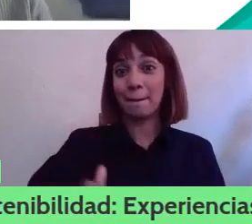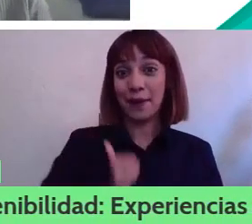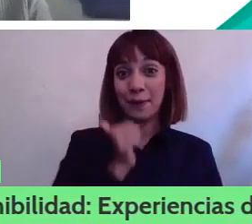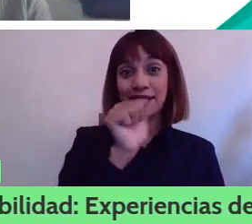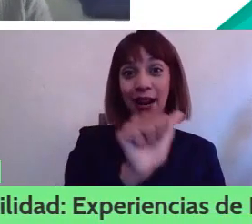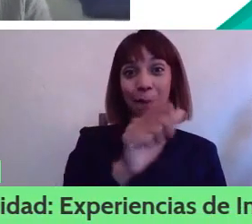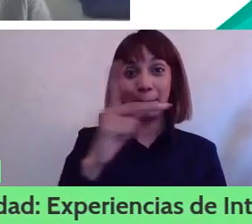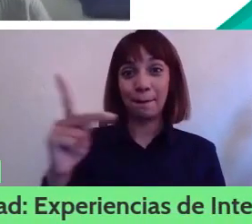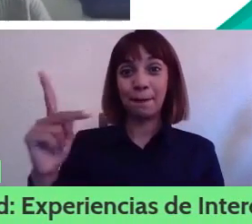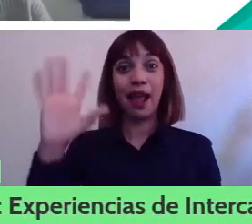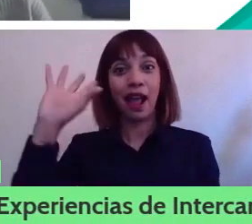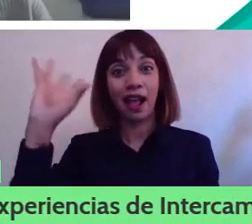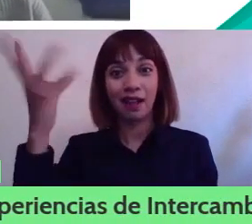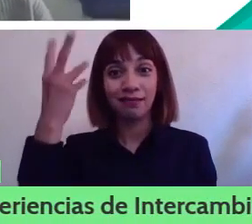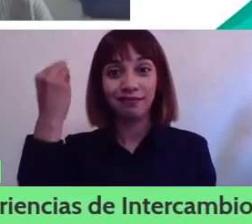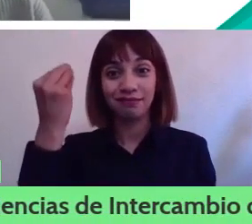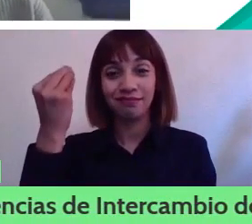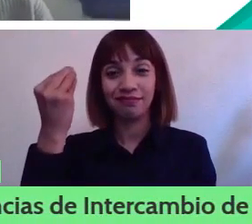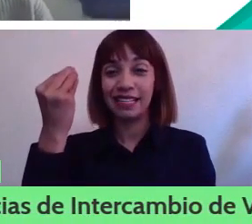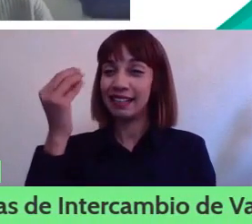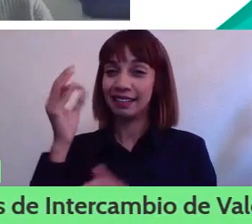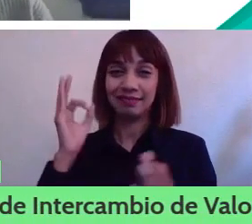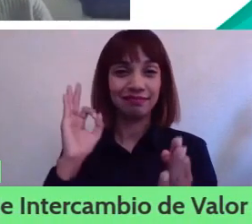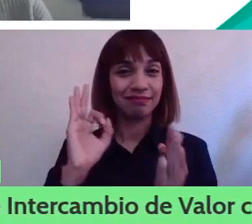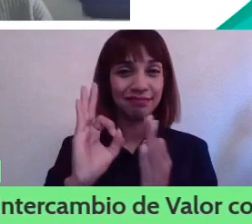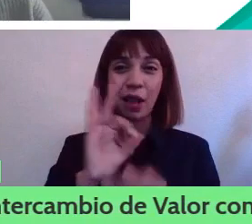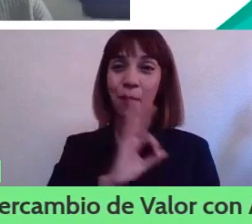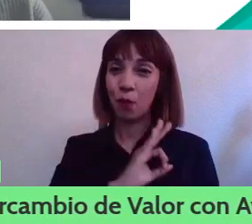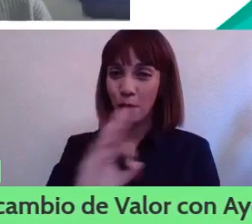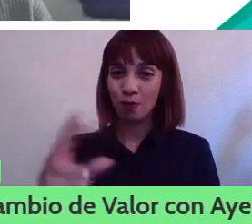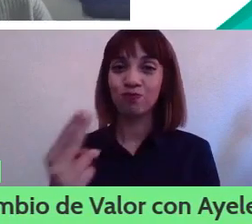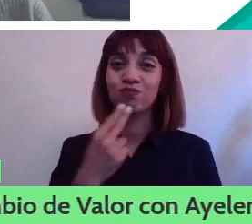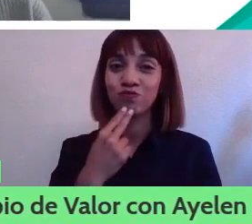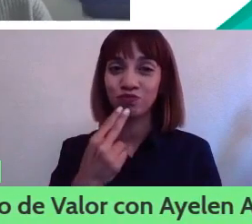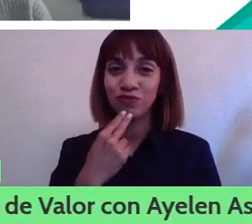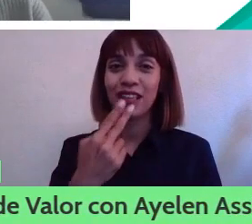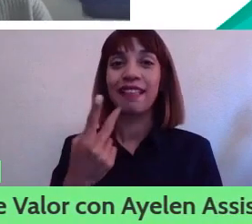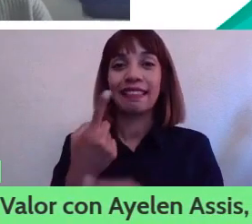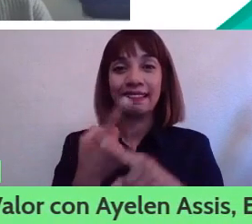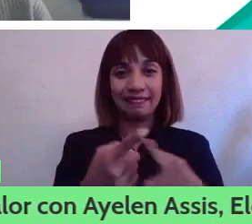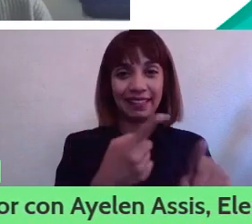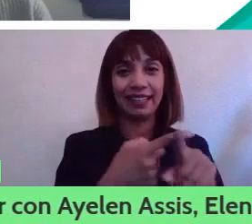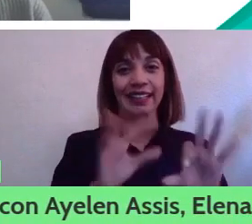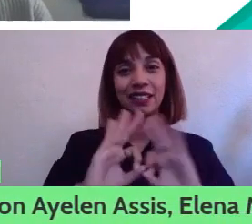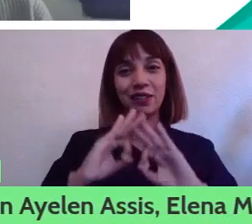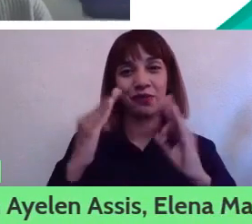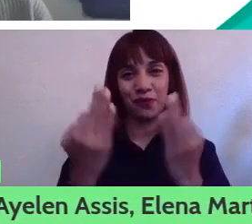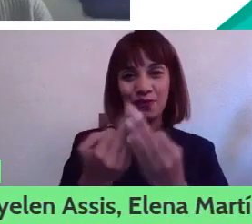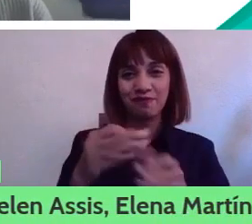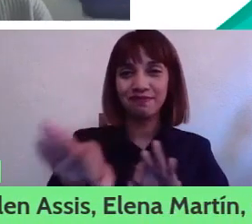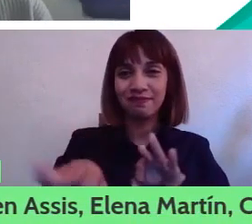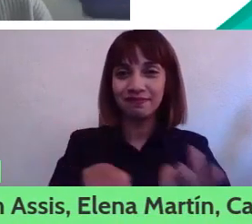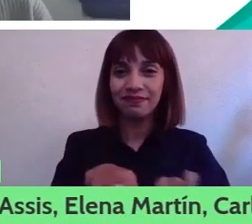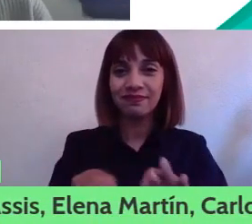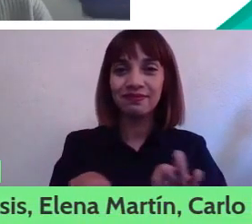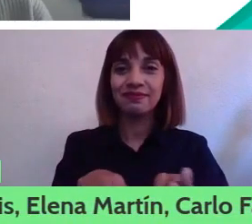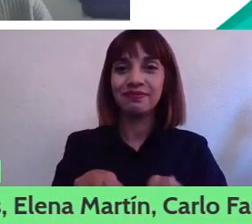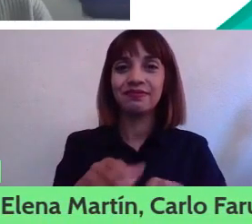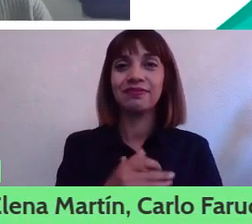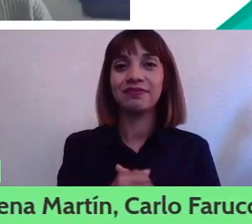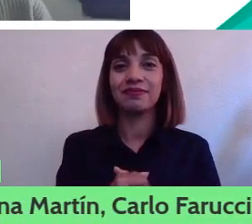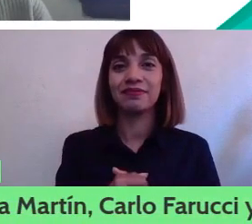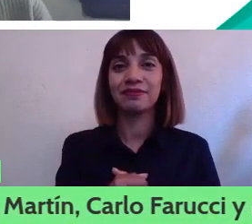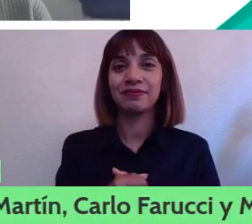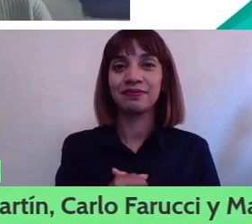día la tecnología está muy cerca. Tenemos herramientas de inteligencia artificial que en este FIT, si están conversando, se